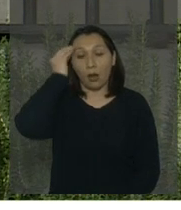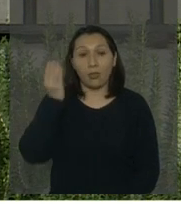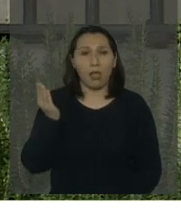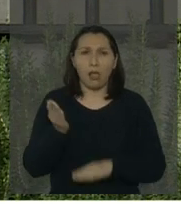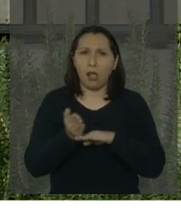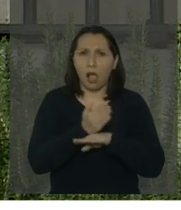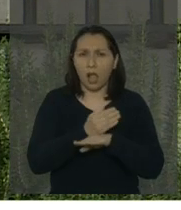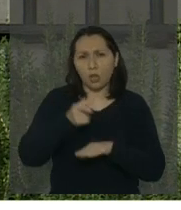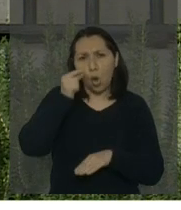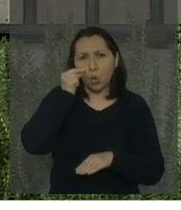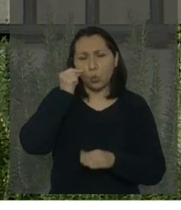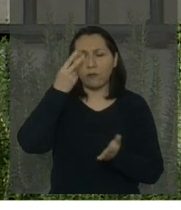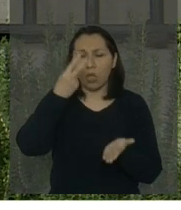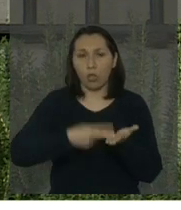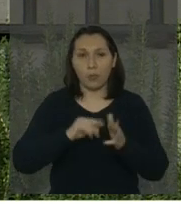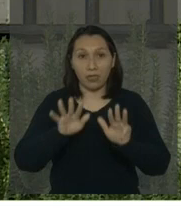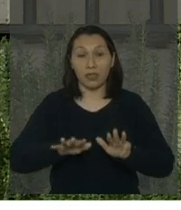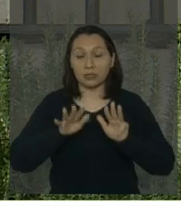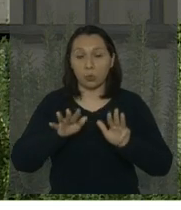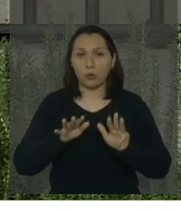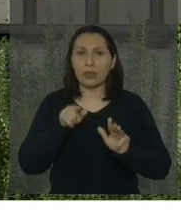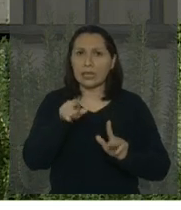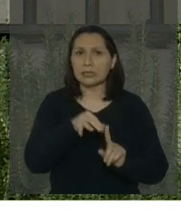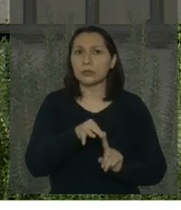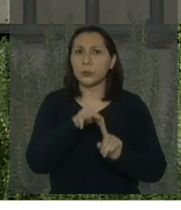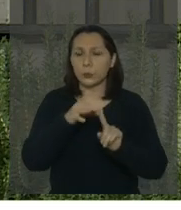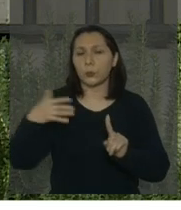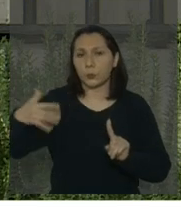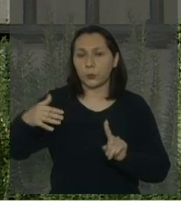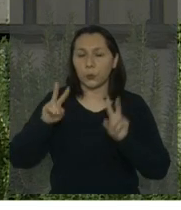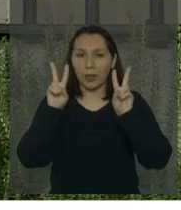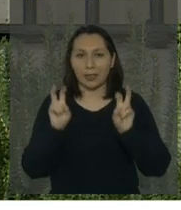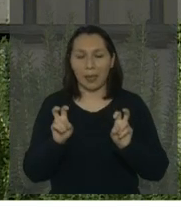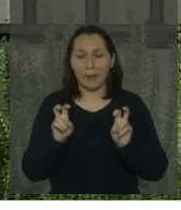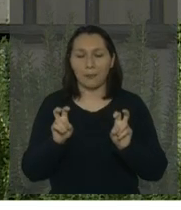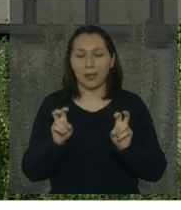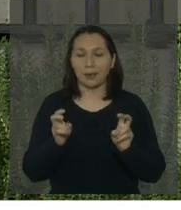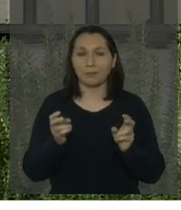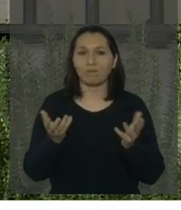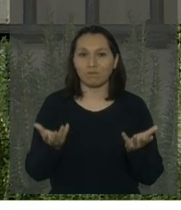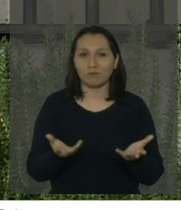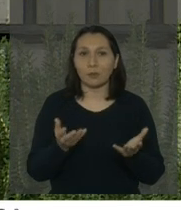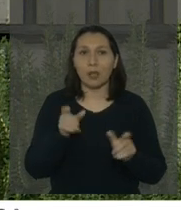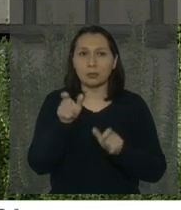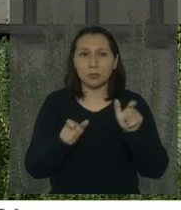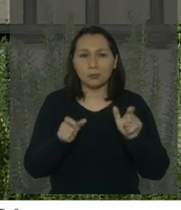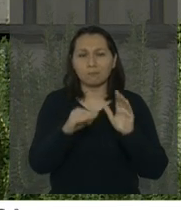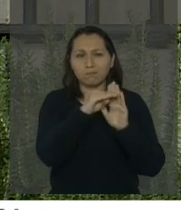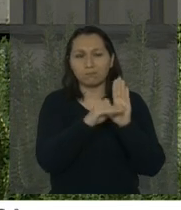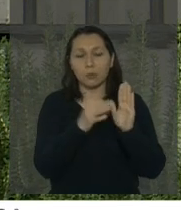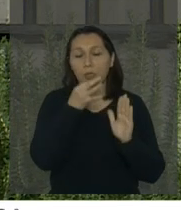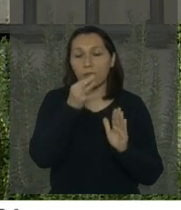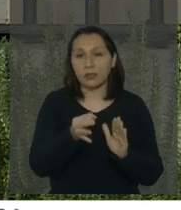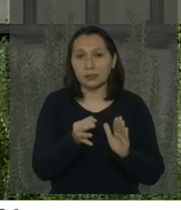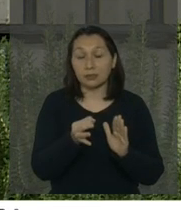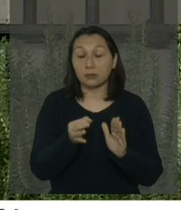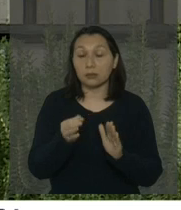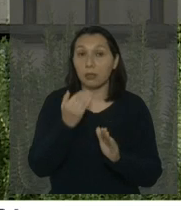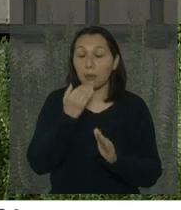de octubre del 2019 que este era uno de los principales temas que estaba en la agenda, de que incluso decían de